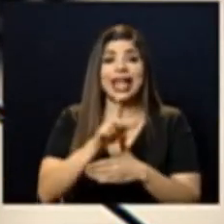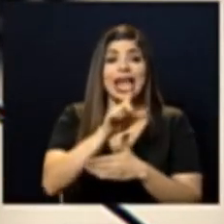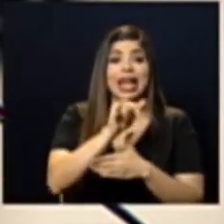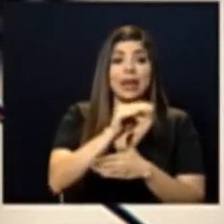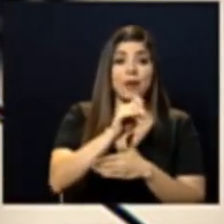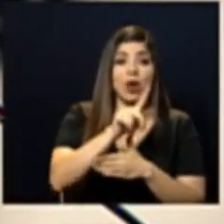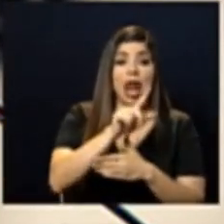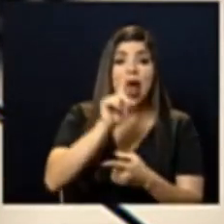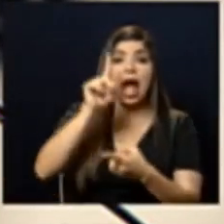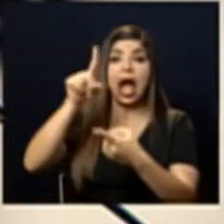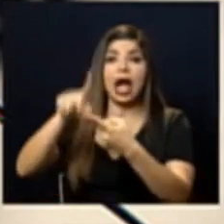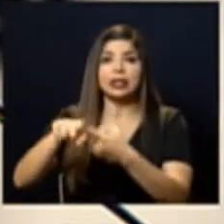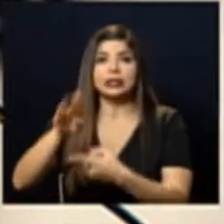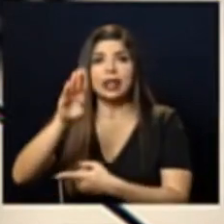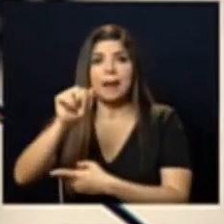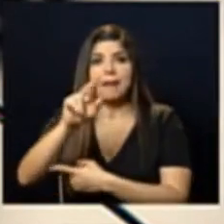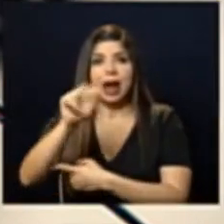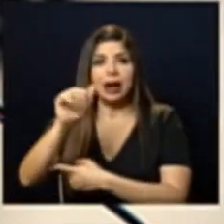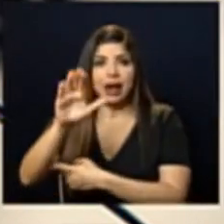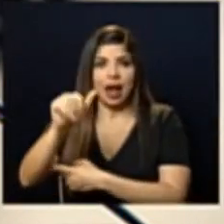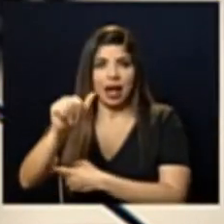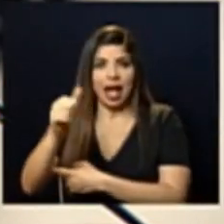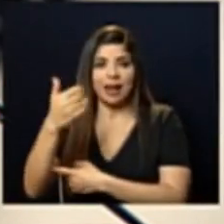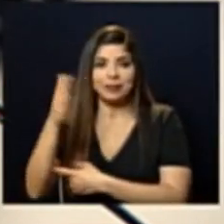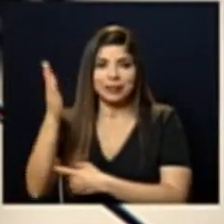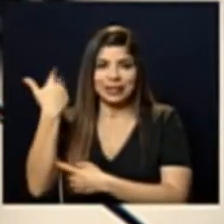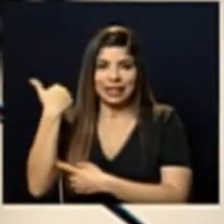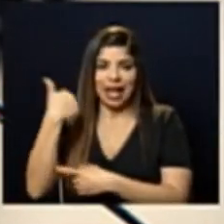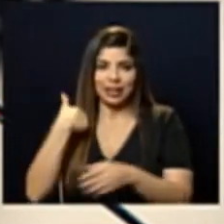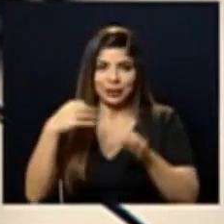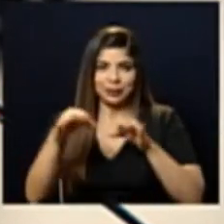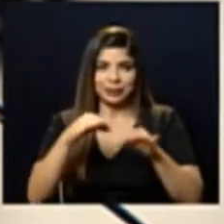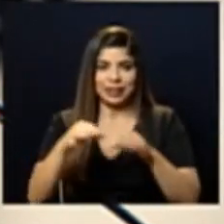Limonal y Barranca, como ya indiqué.